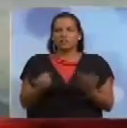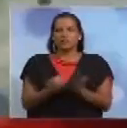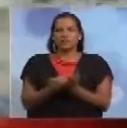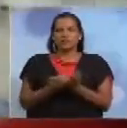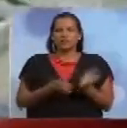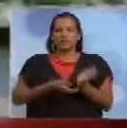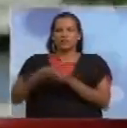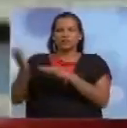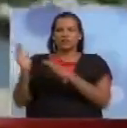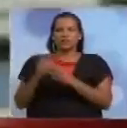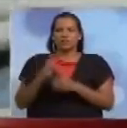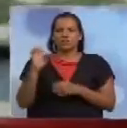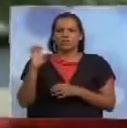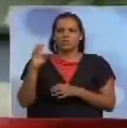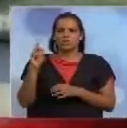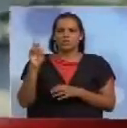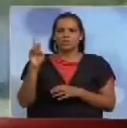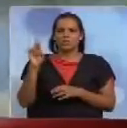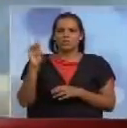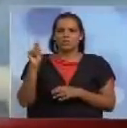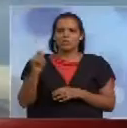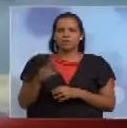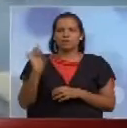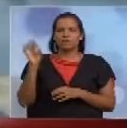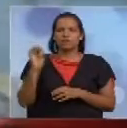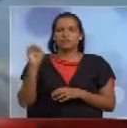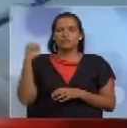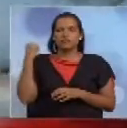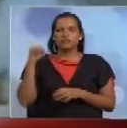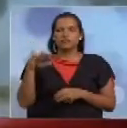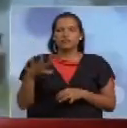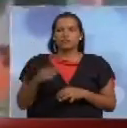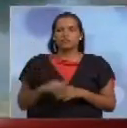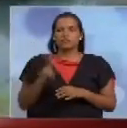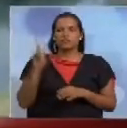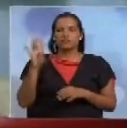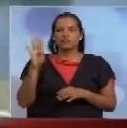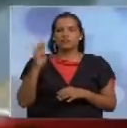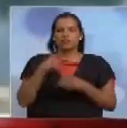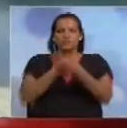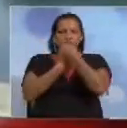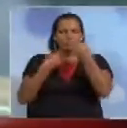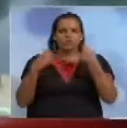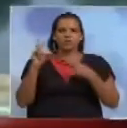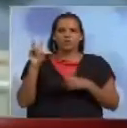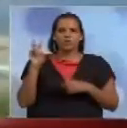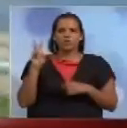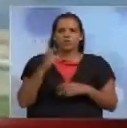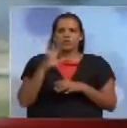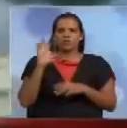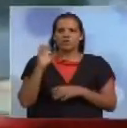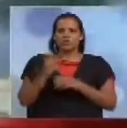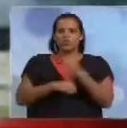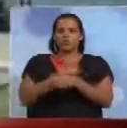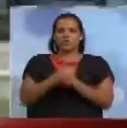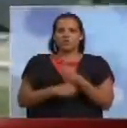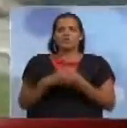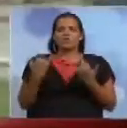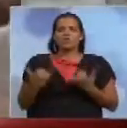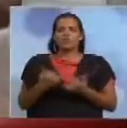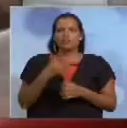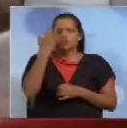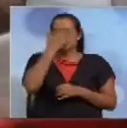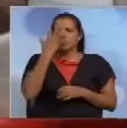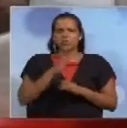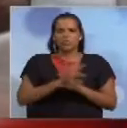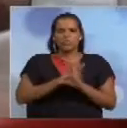hacia Europa, el 8 de septiembre del 2014 y el 24 de marzo del 2015. Ahora Esmeraldas